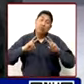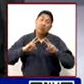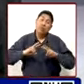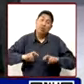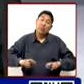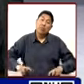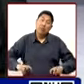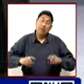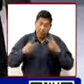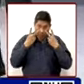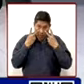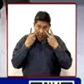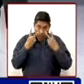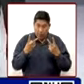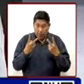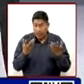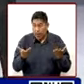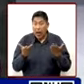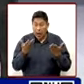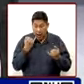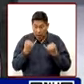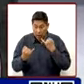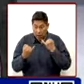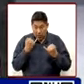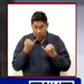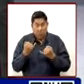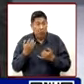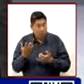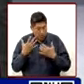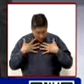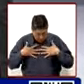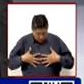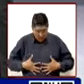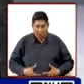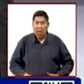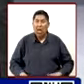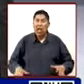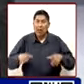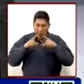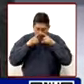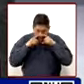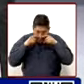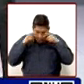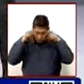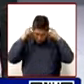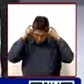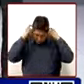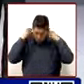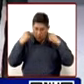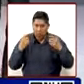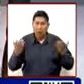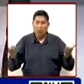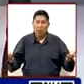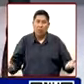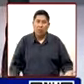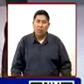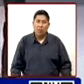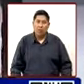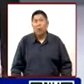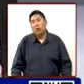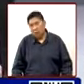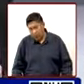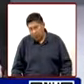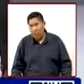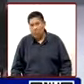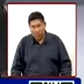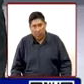más, que se fije. Hay datos interesantes, sí. la vestimenta, cómo se cubren la cara con barbijos. Hay algunos rasgos,